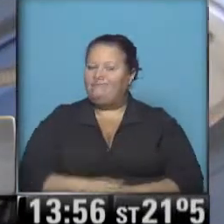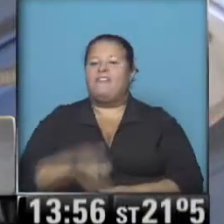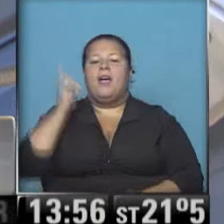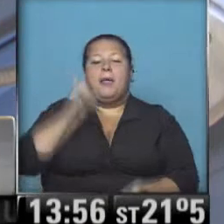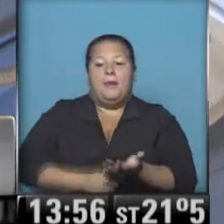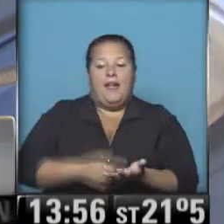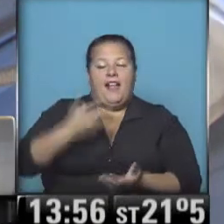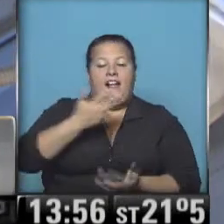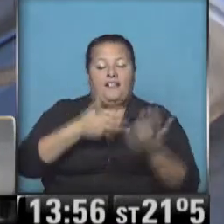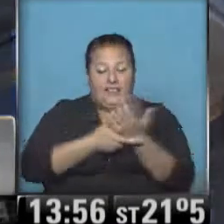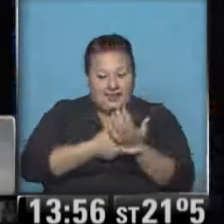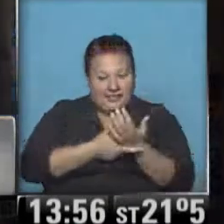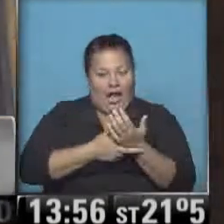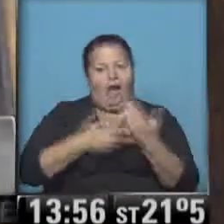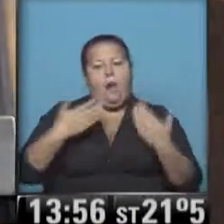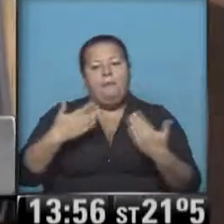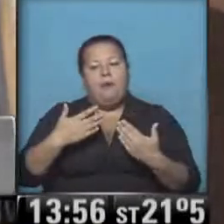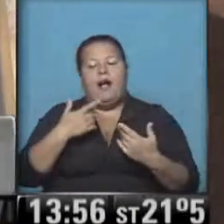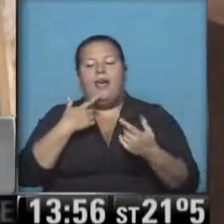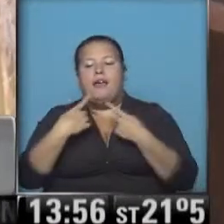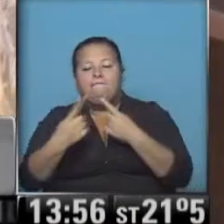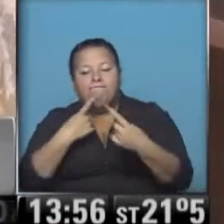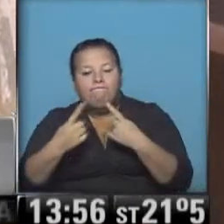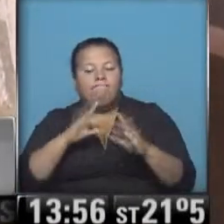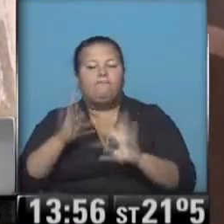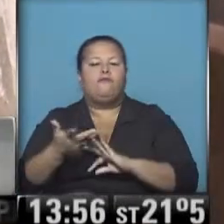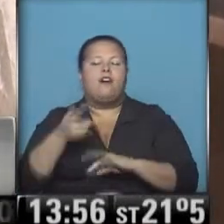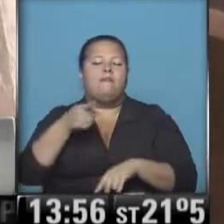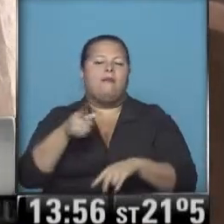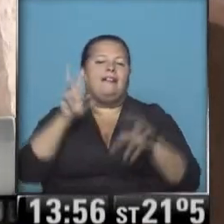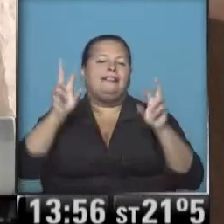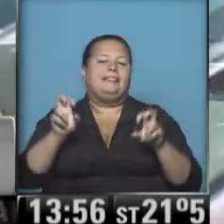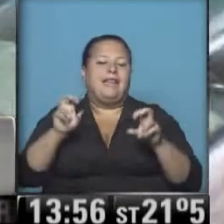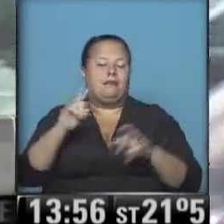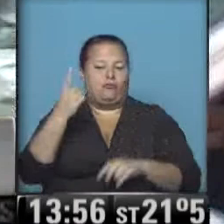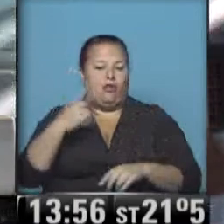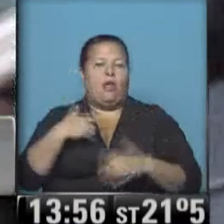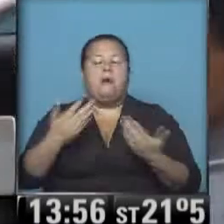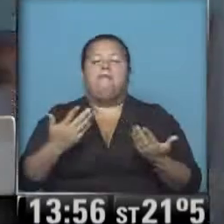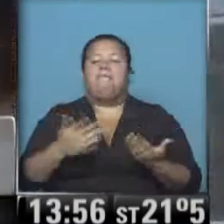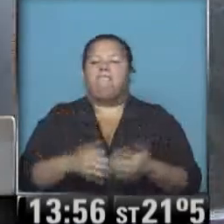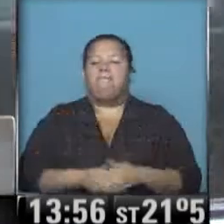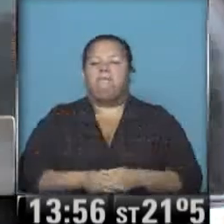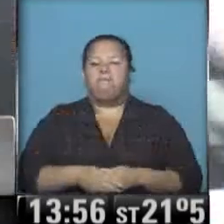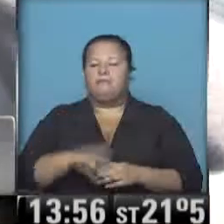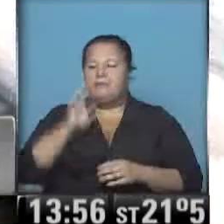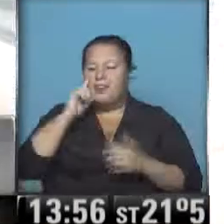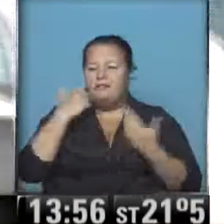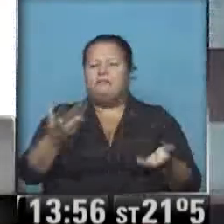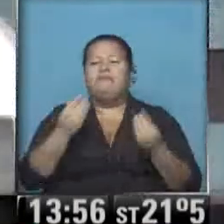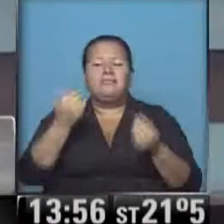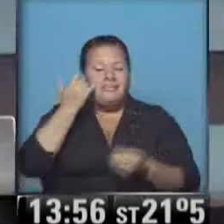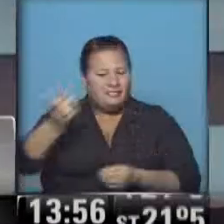fiscal pueda ser cuestionado como una cuestión de dependencia porque desnuda completa lo que